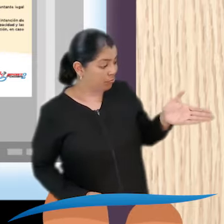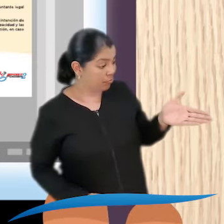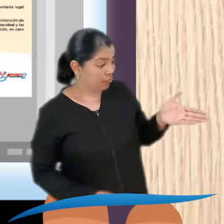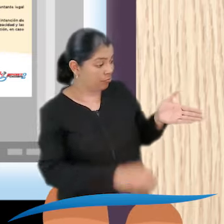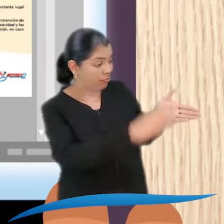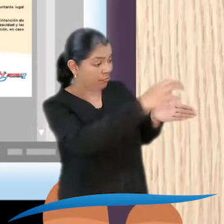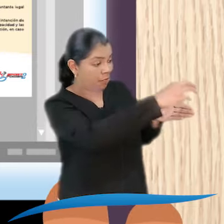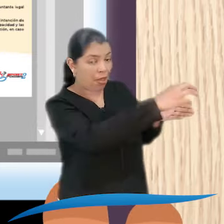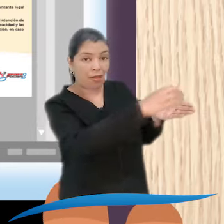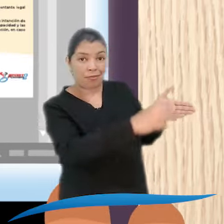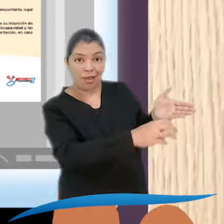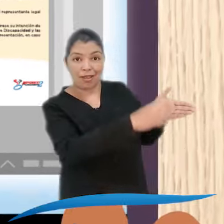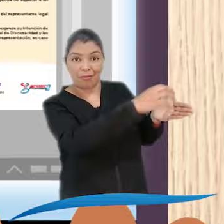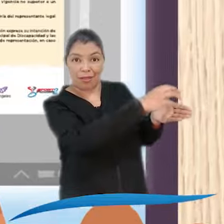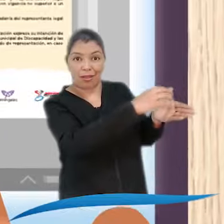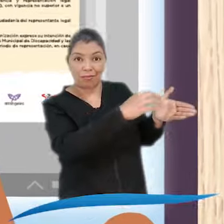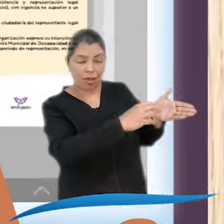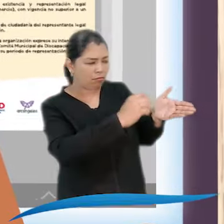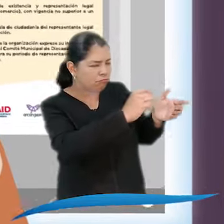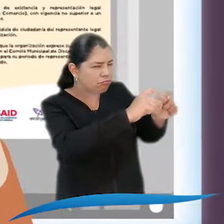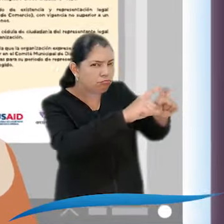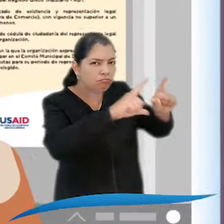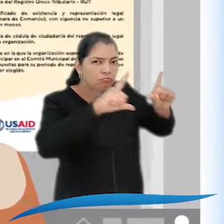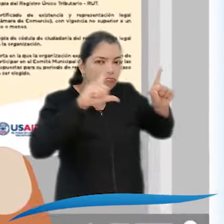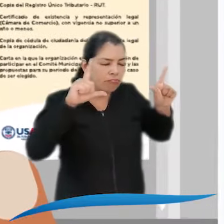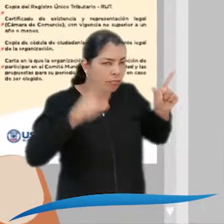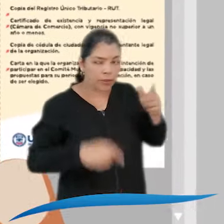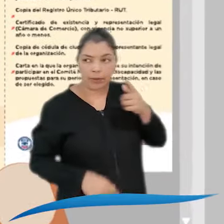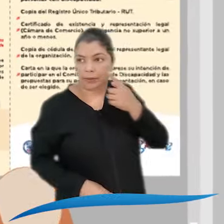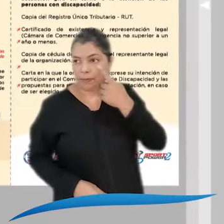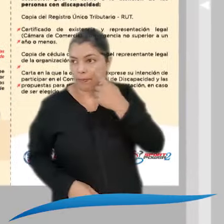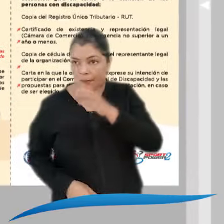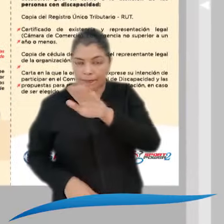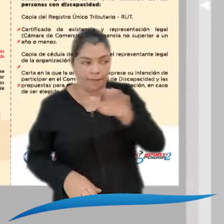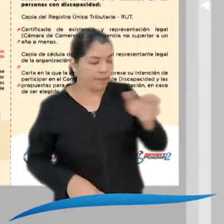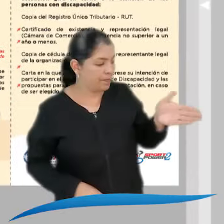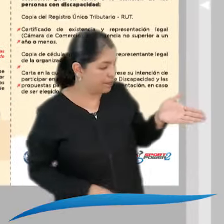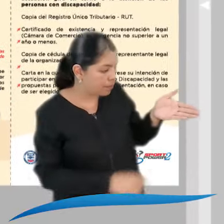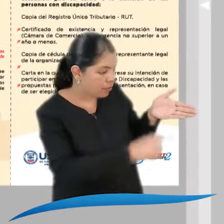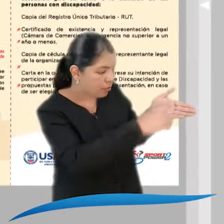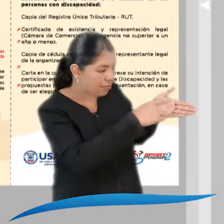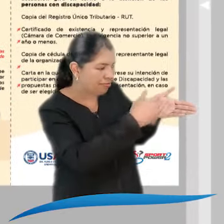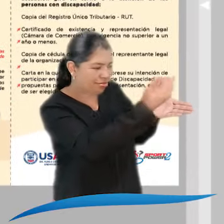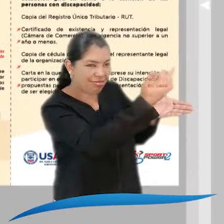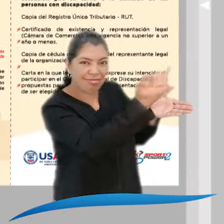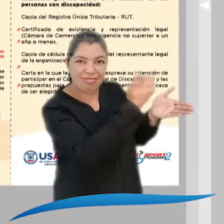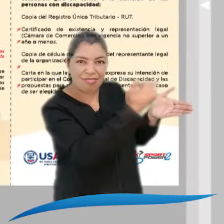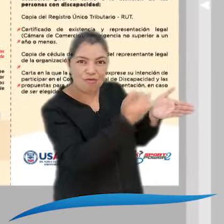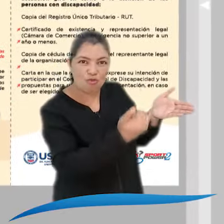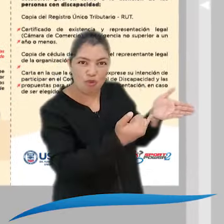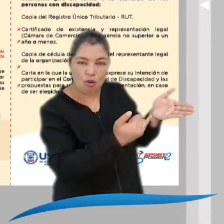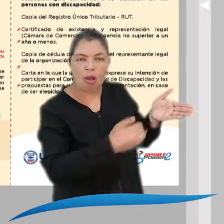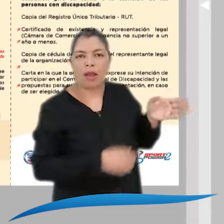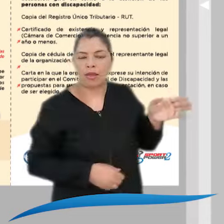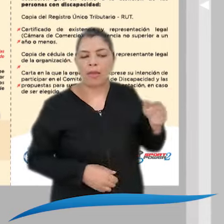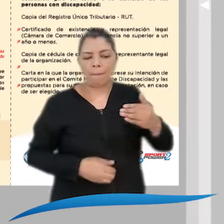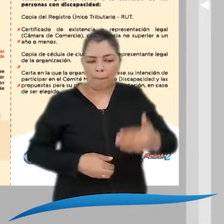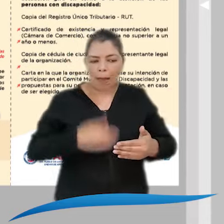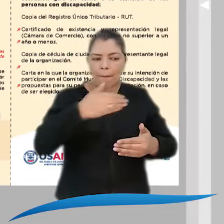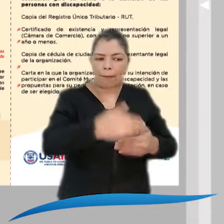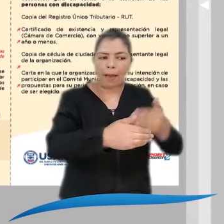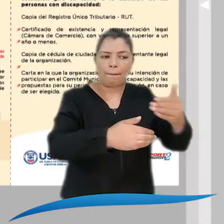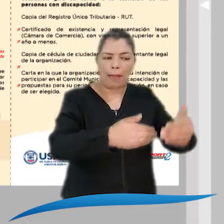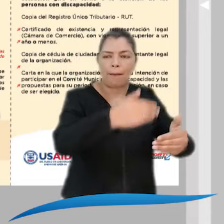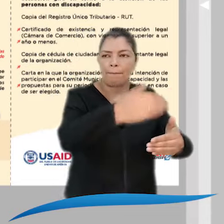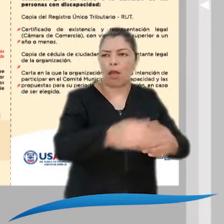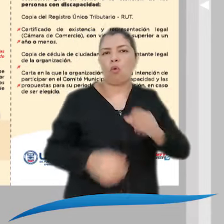la pantalla del dispositivo. La cámara hace un acercamiento a la imagen. Miremos entonces esta infografía que contiene los 11